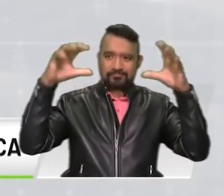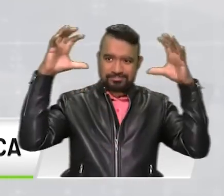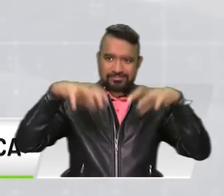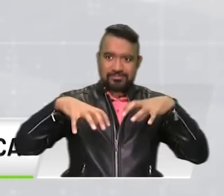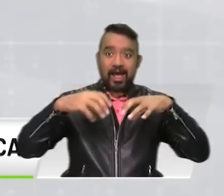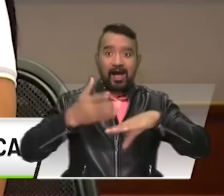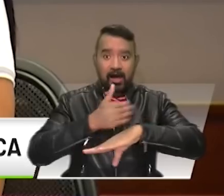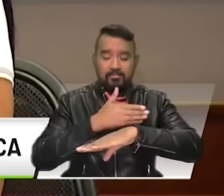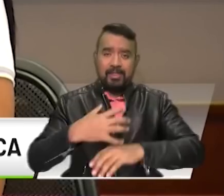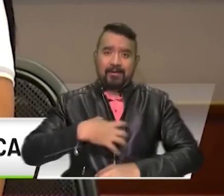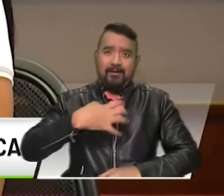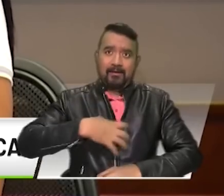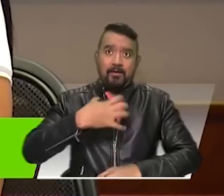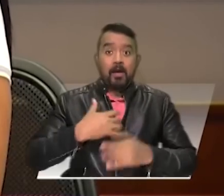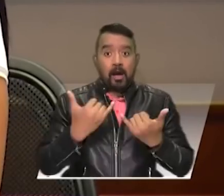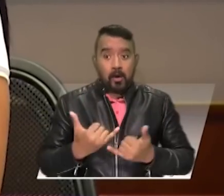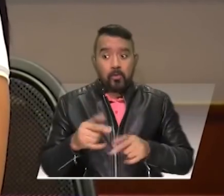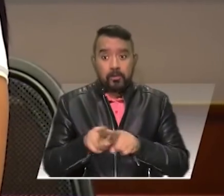claro